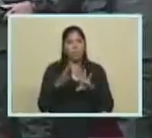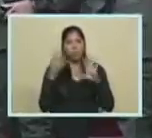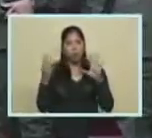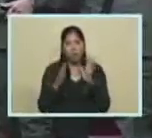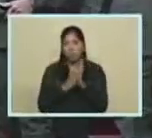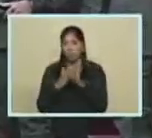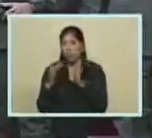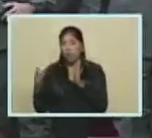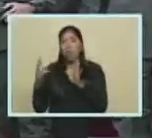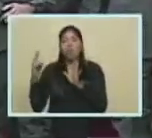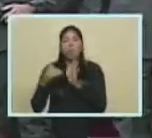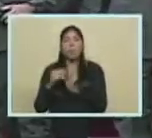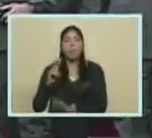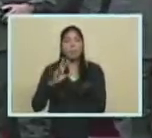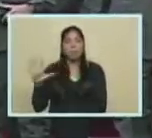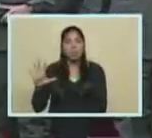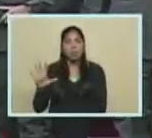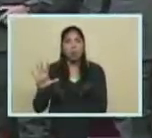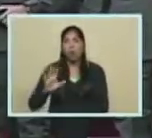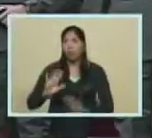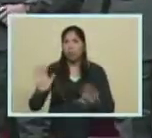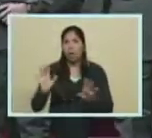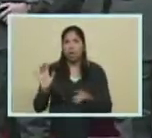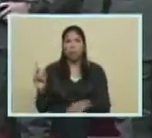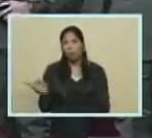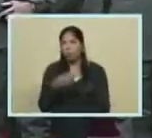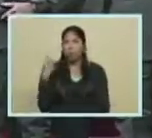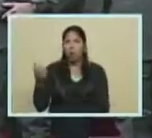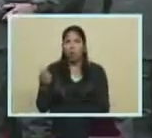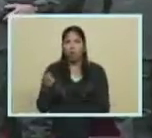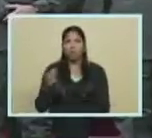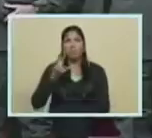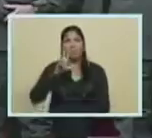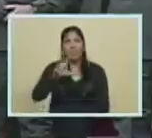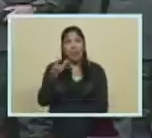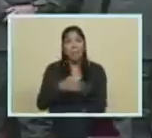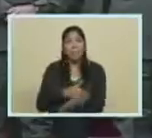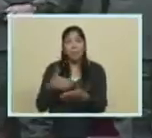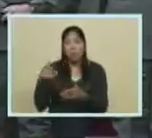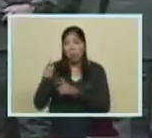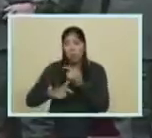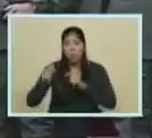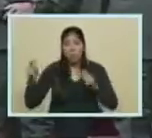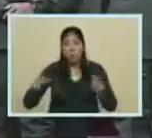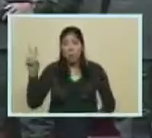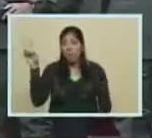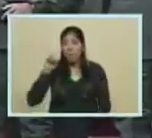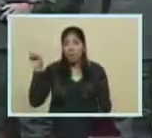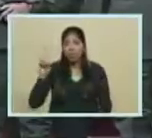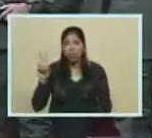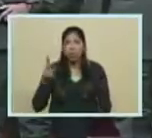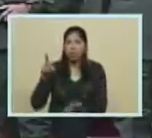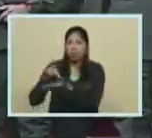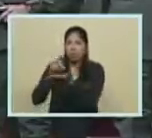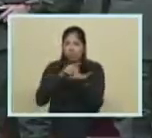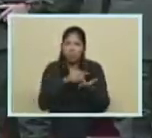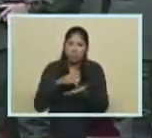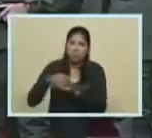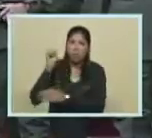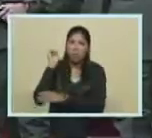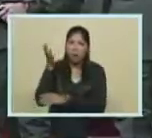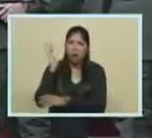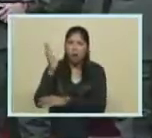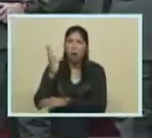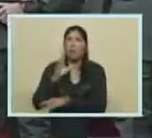2019-2025 fue atendido por casi 3 millones de venezolanos que han participado en las